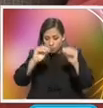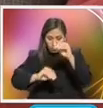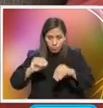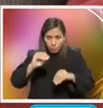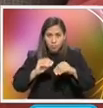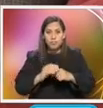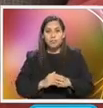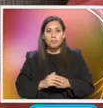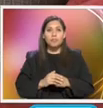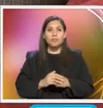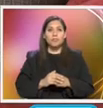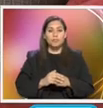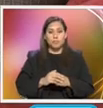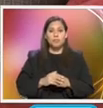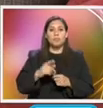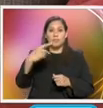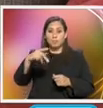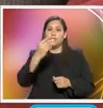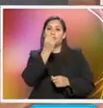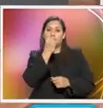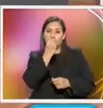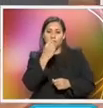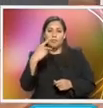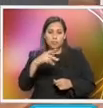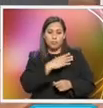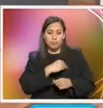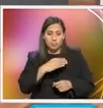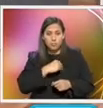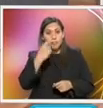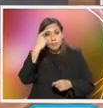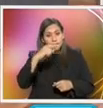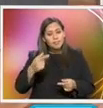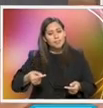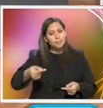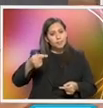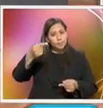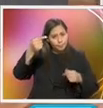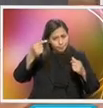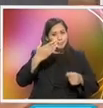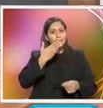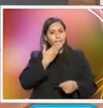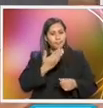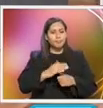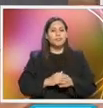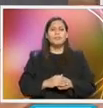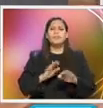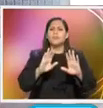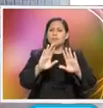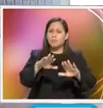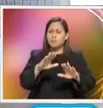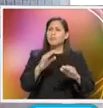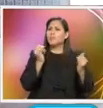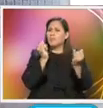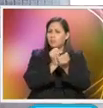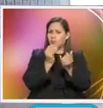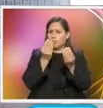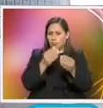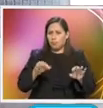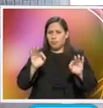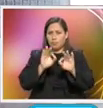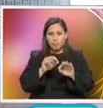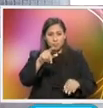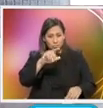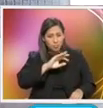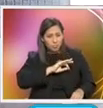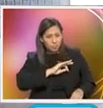combinación en la alimentación de sus niños para un óptimo crecimiento. Y bueno, también eso es importante, que